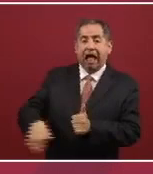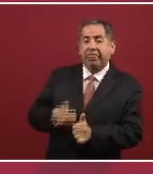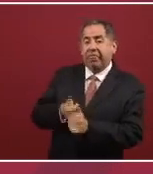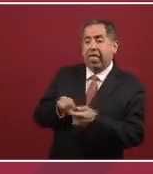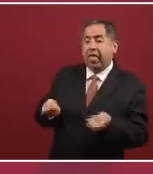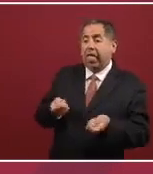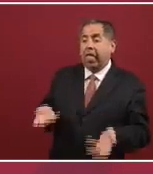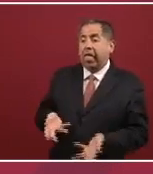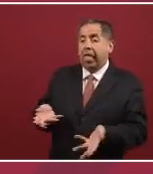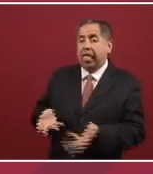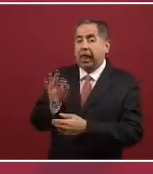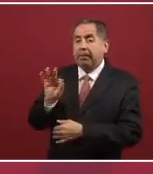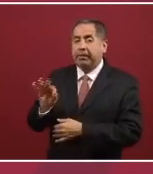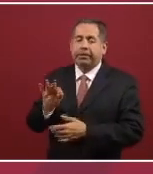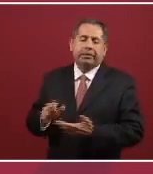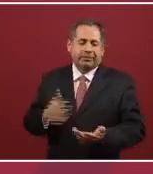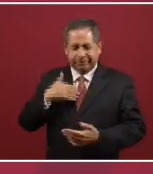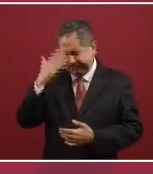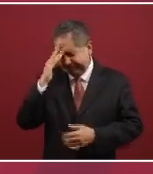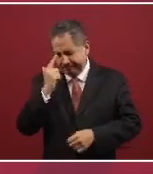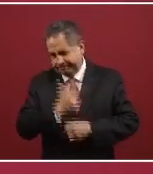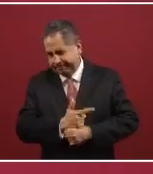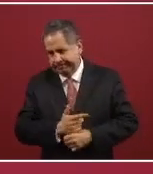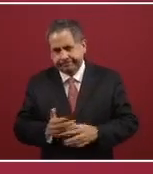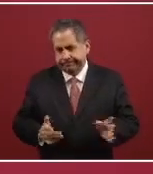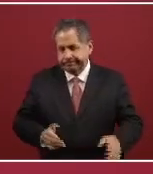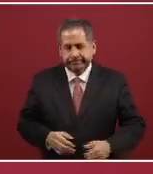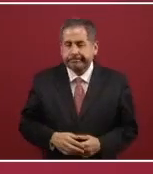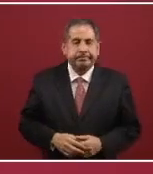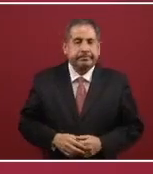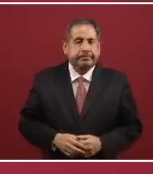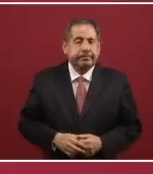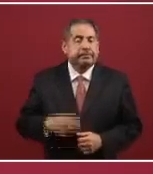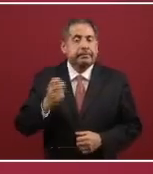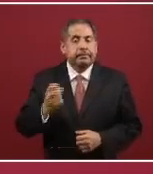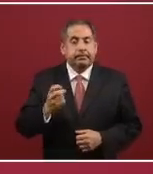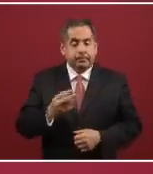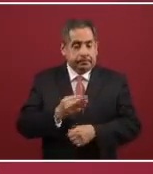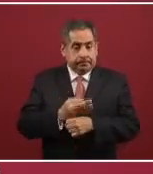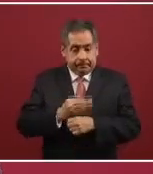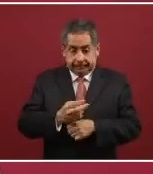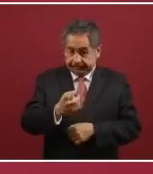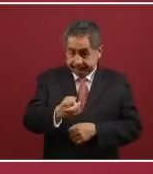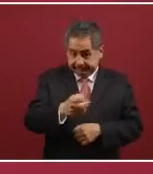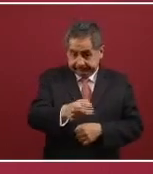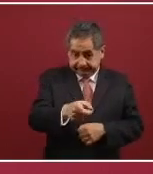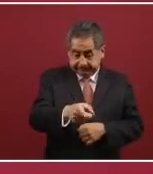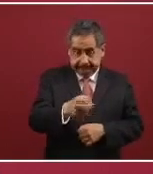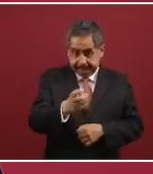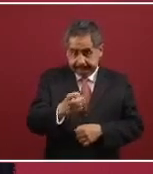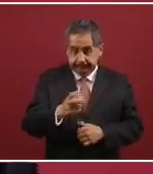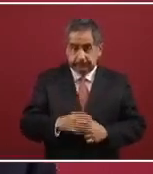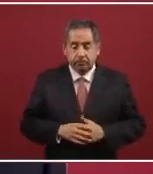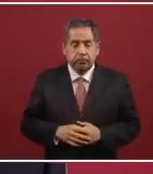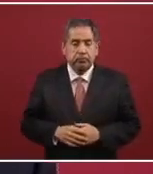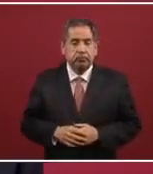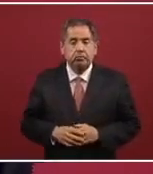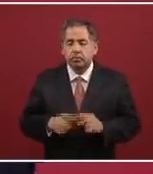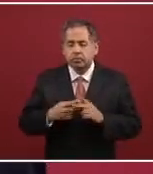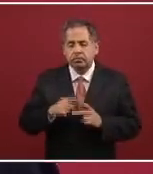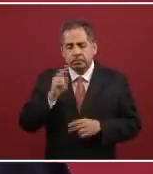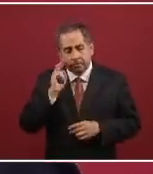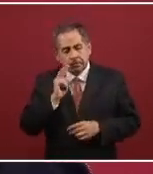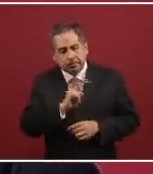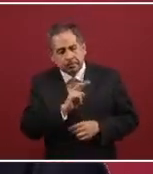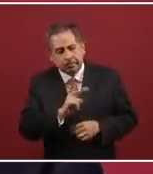manipulación de por medio. Entonces, en este caso, empecé a notar de